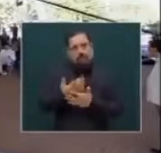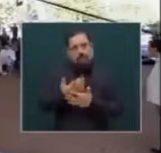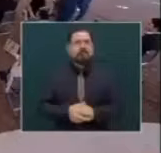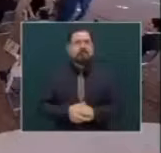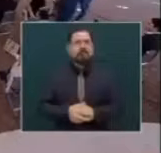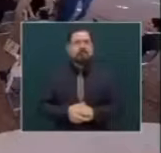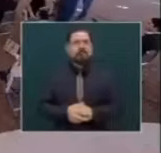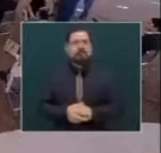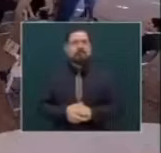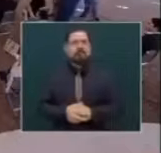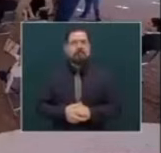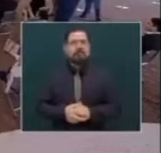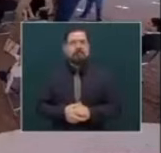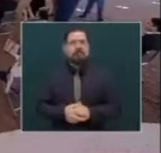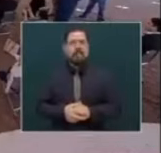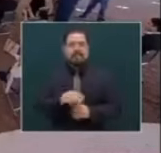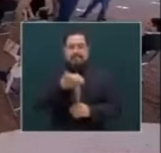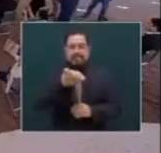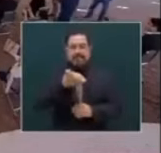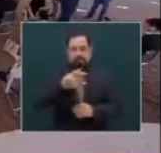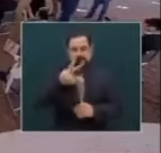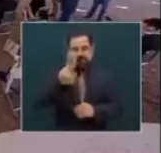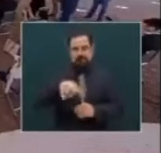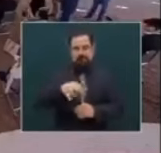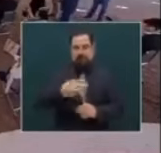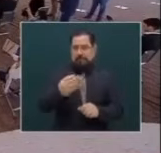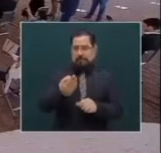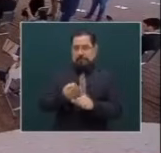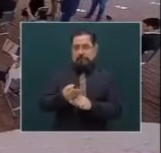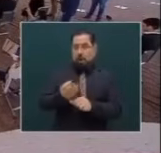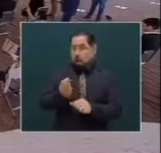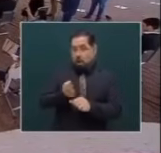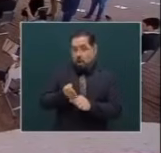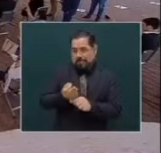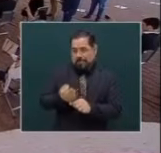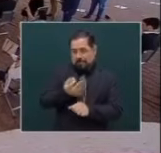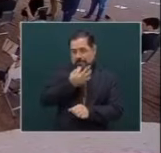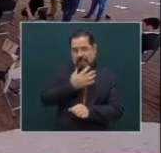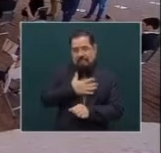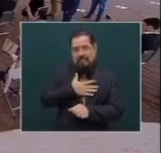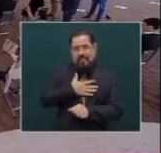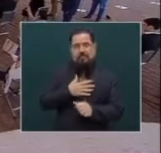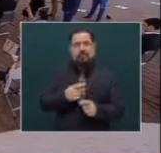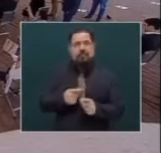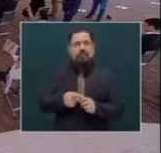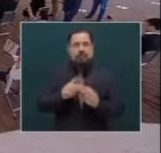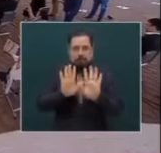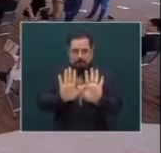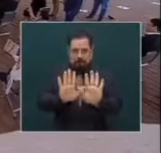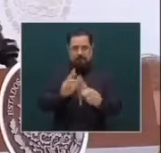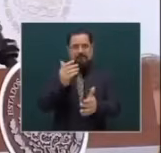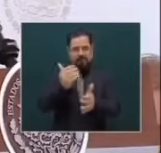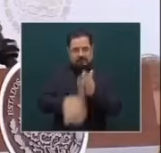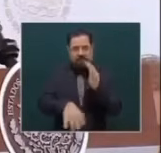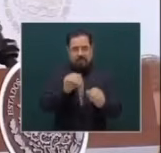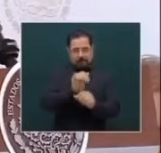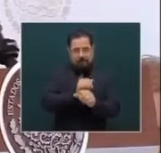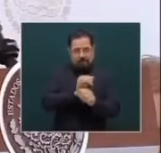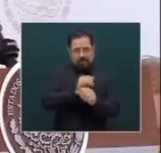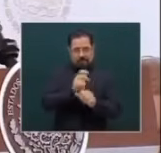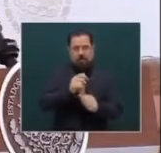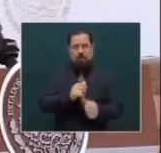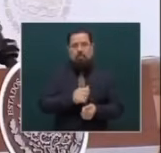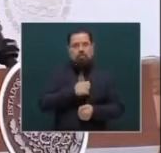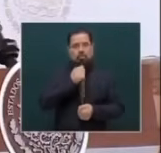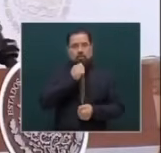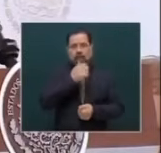mayormente somos de mente abierta y tenemos que aceptar que el mundo así es y tenemos que aprender a aceptar y a valorar a la comunidad.